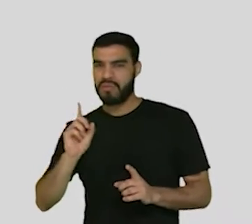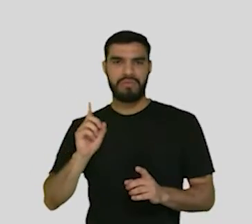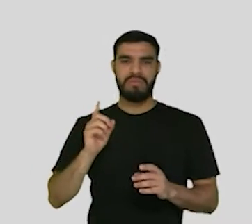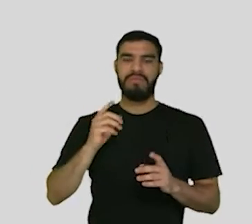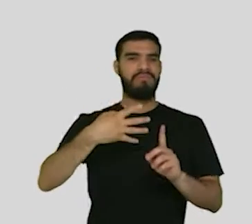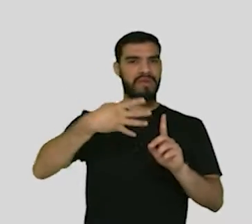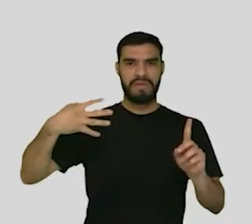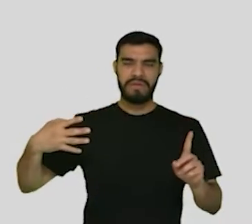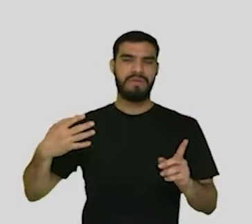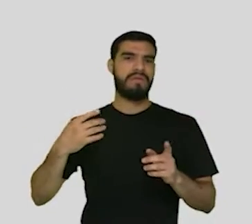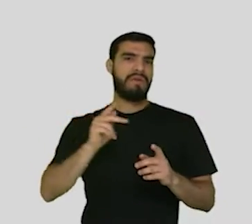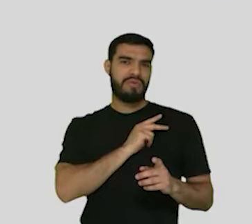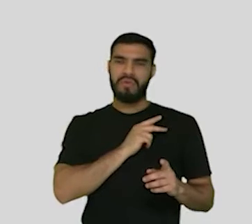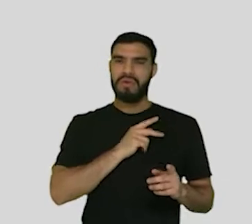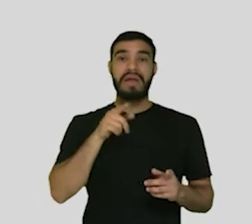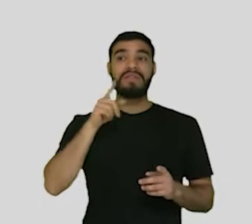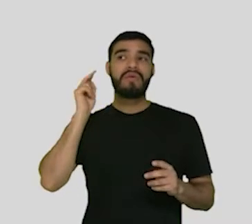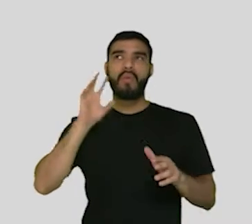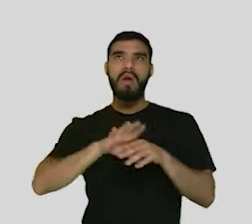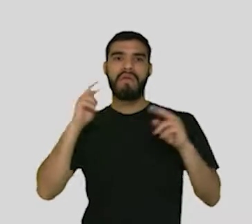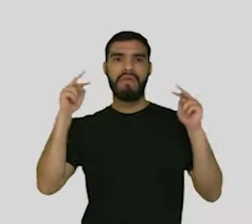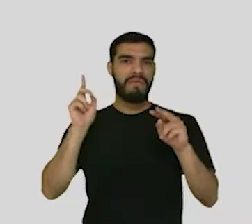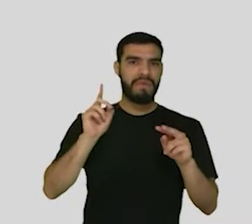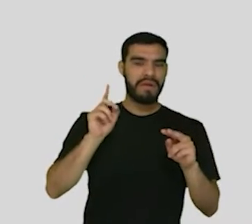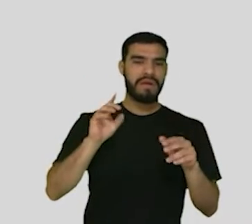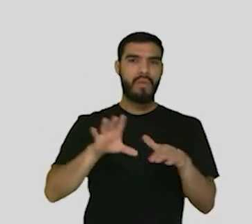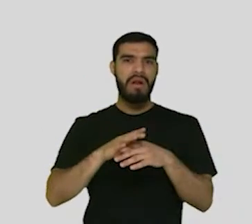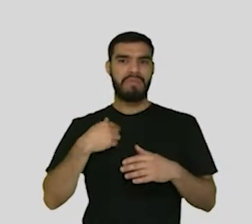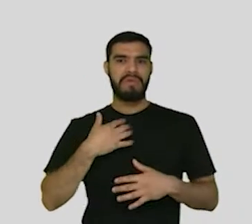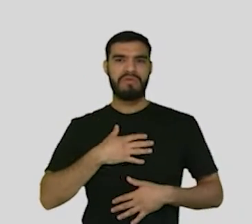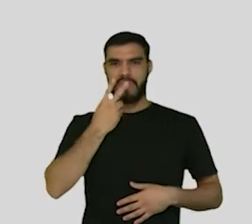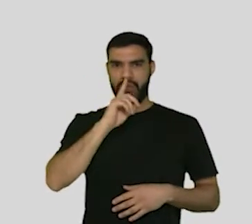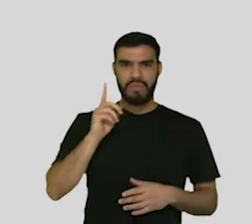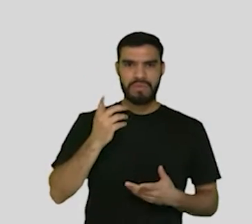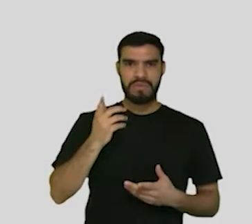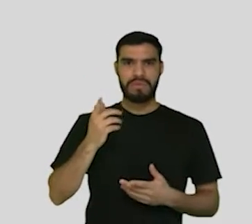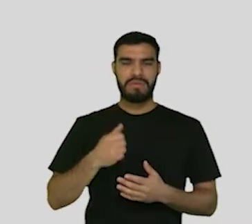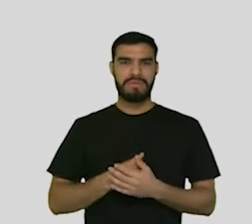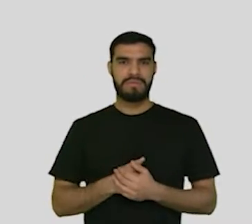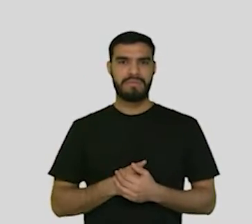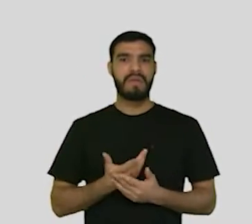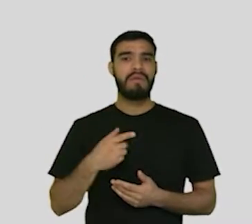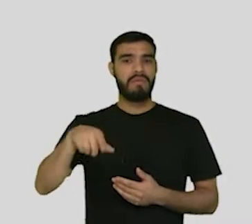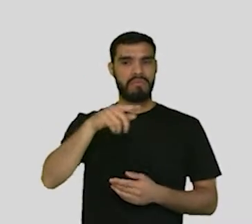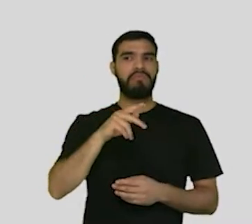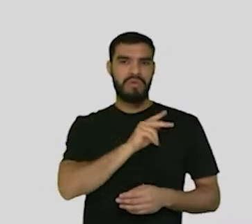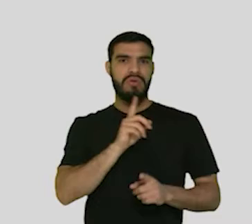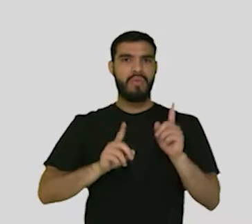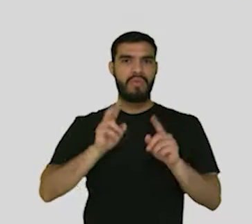oiko violencia yepa a esa guata pisar eje se está llega a hasa yepa a esta con anga mitad que jugo hasa